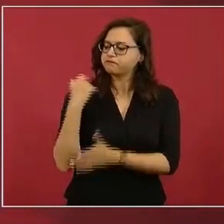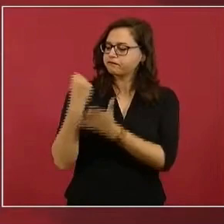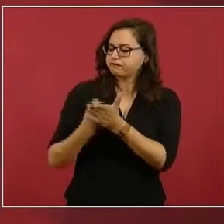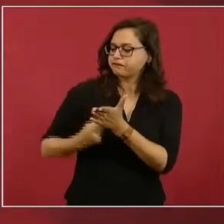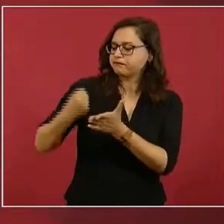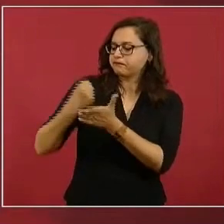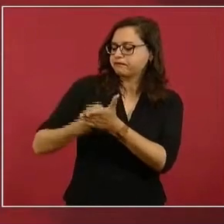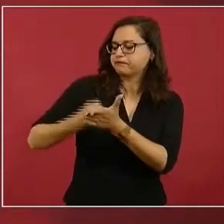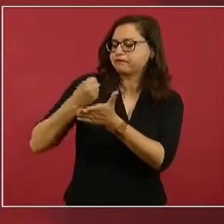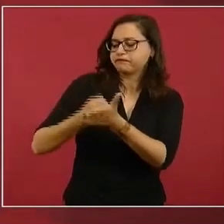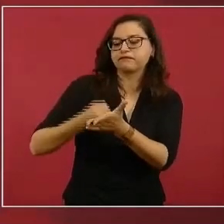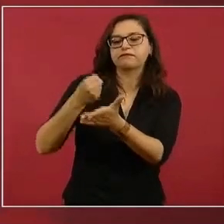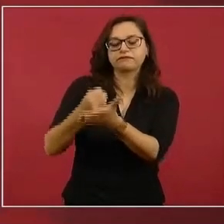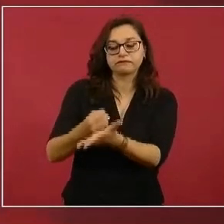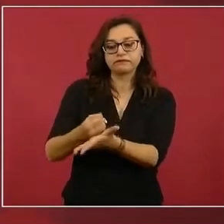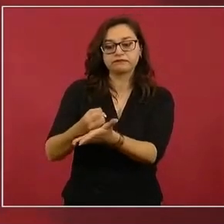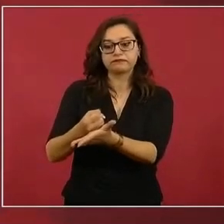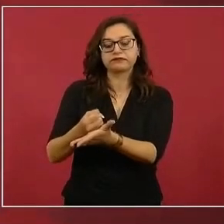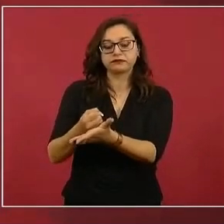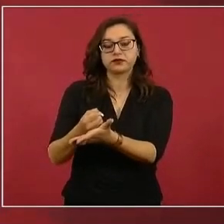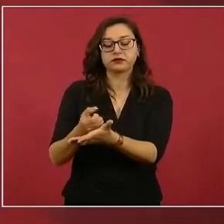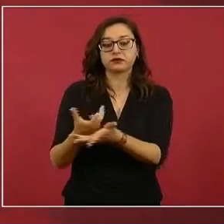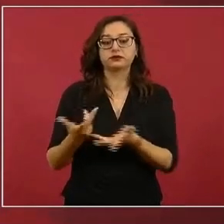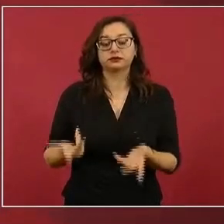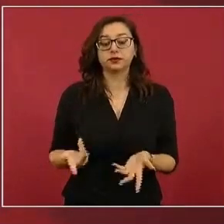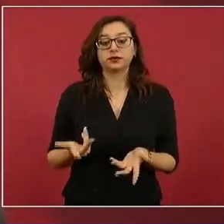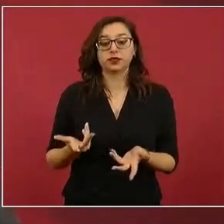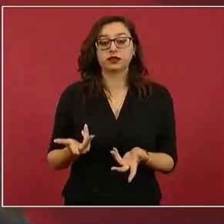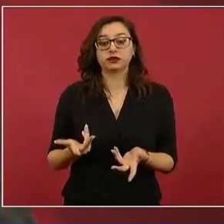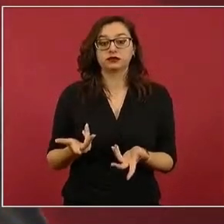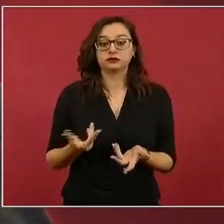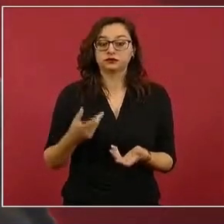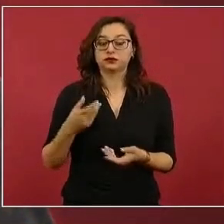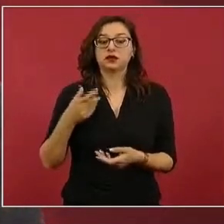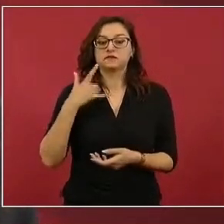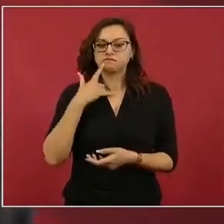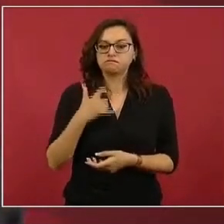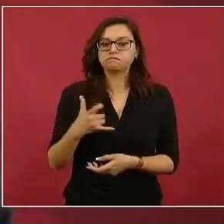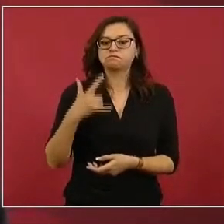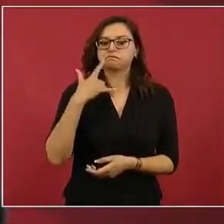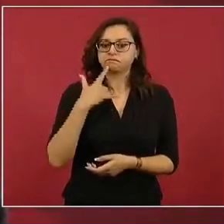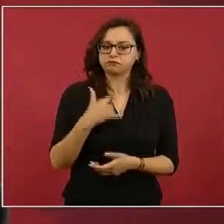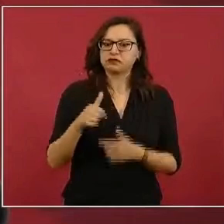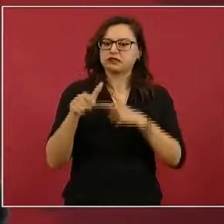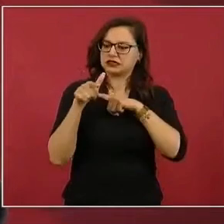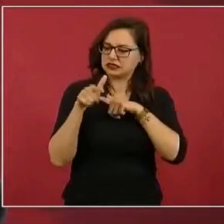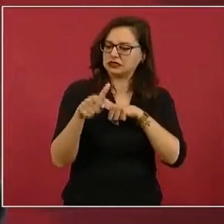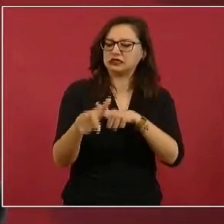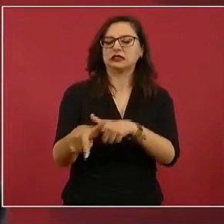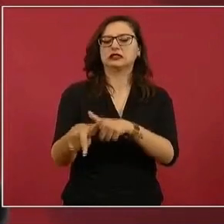en la causa que se defendía. Y seguimos adelante.